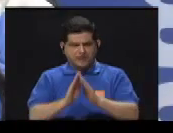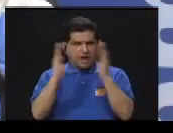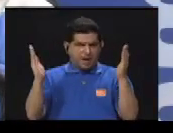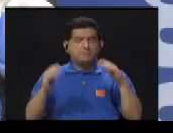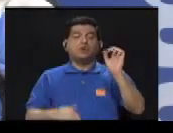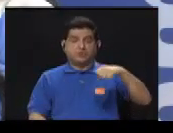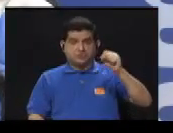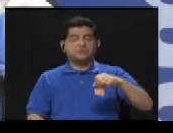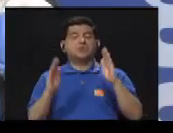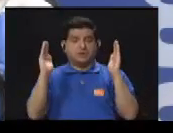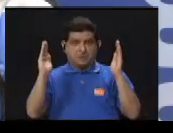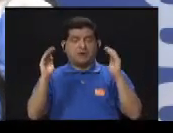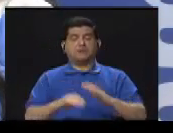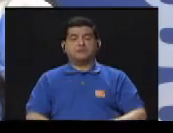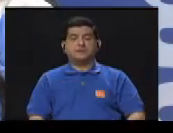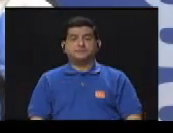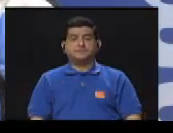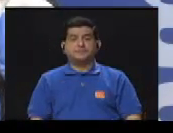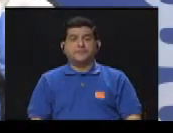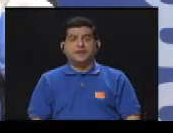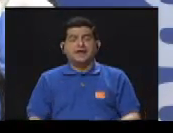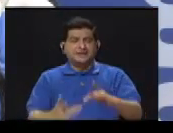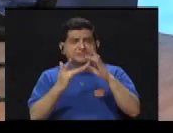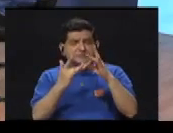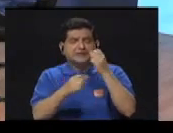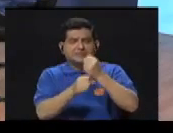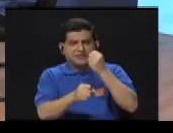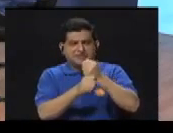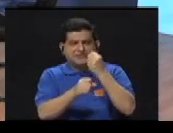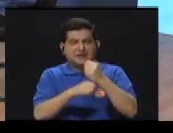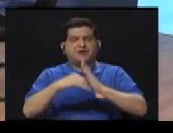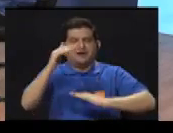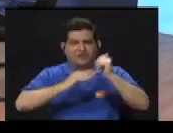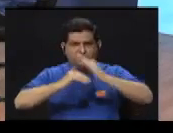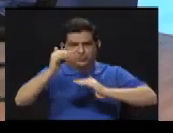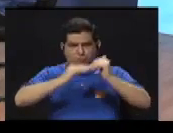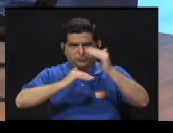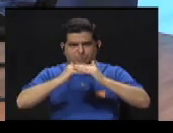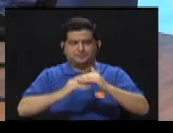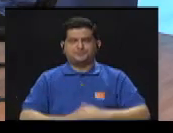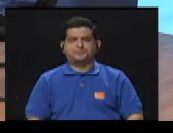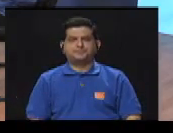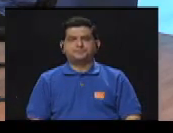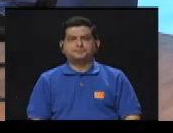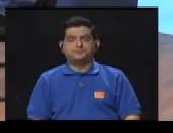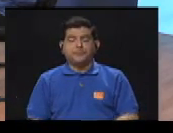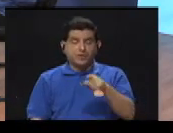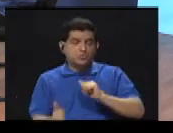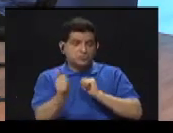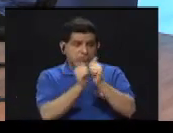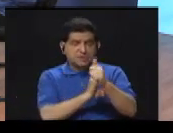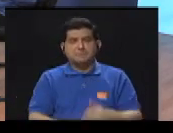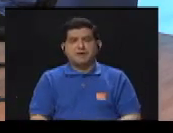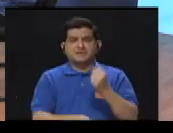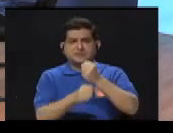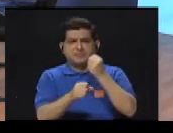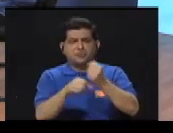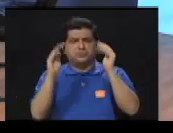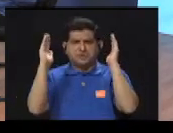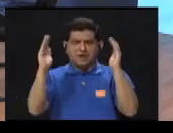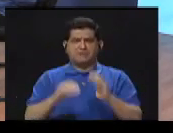Es amplio, es grande. Sí, es muy grande. Y se da la particularidad que trabajan en su mayoría en construcción. Digamos, usted pasa por una